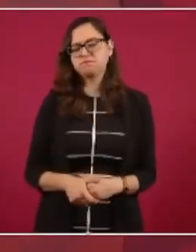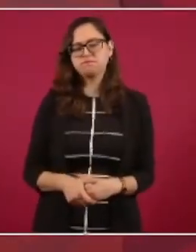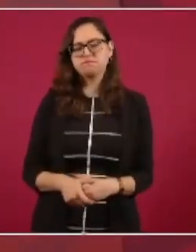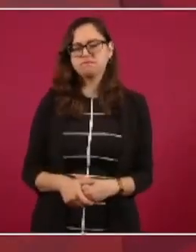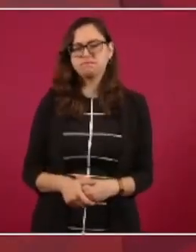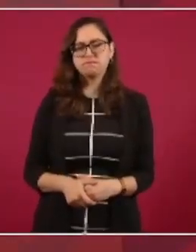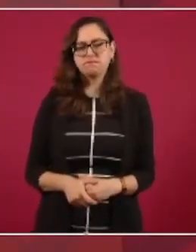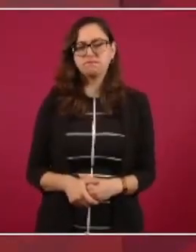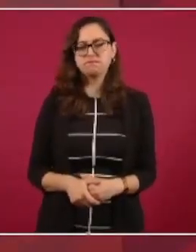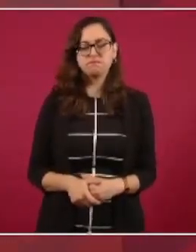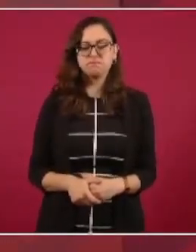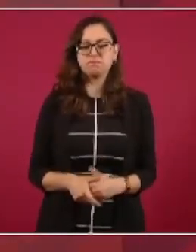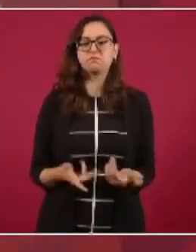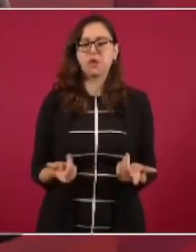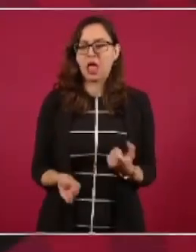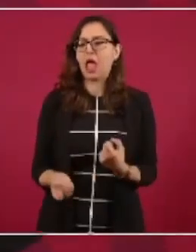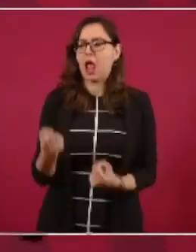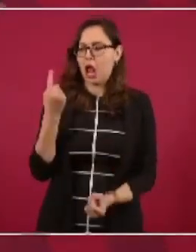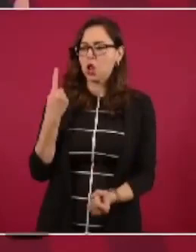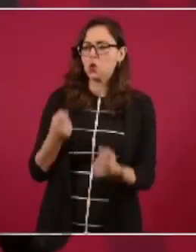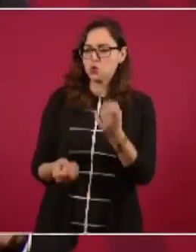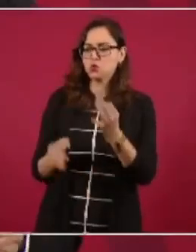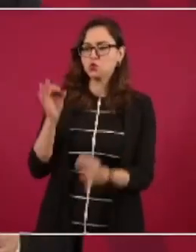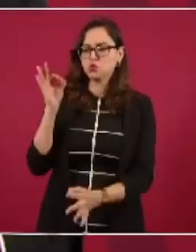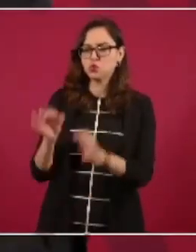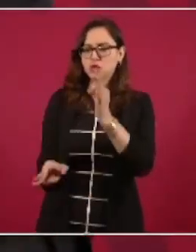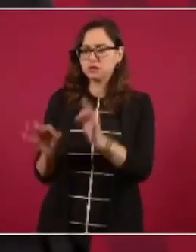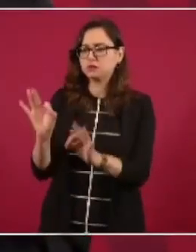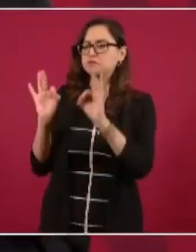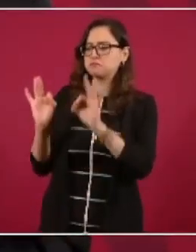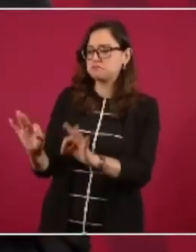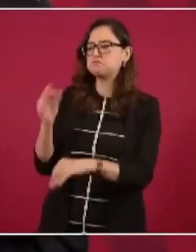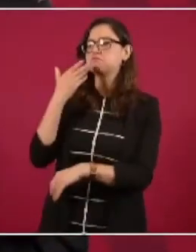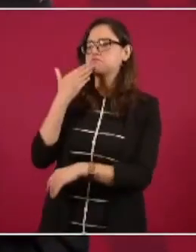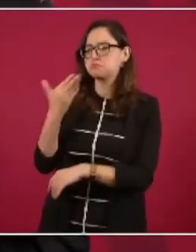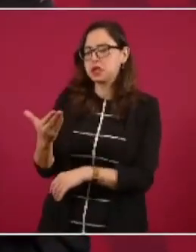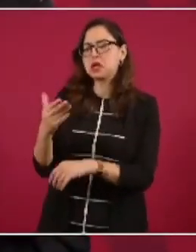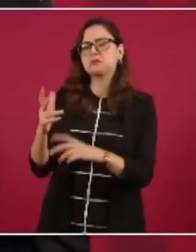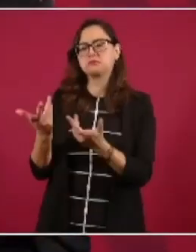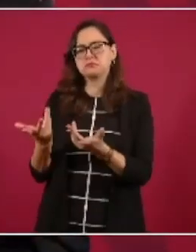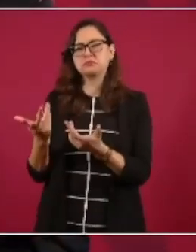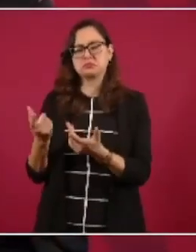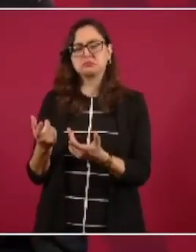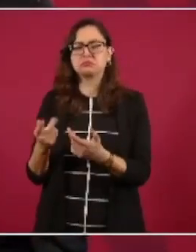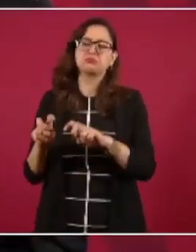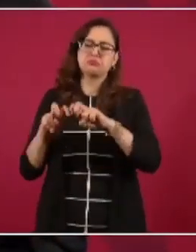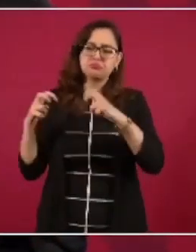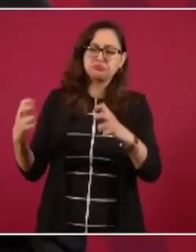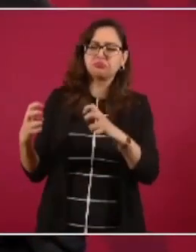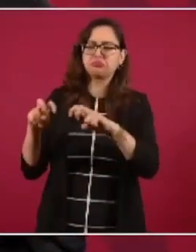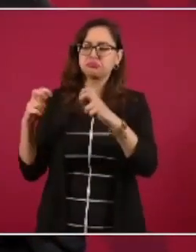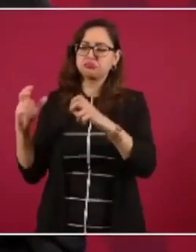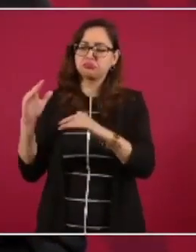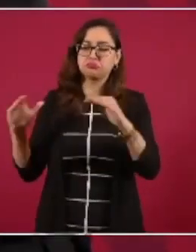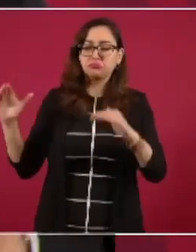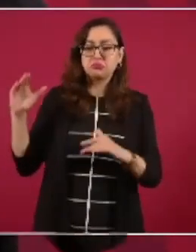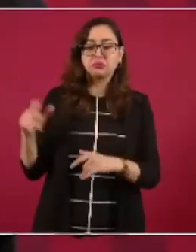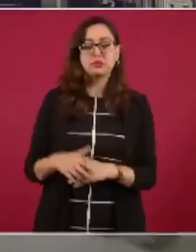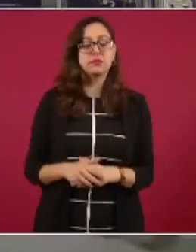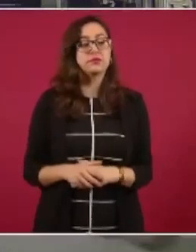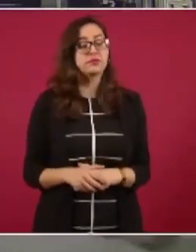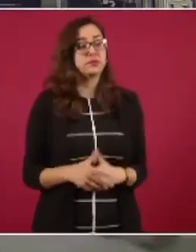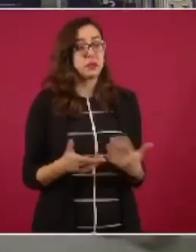porque me consta de que hay jueces rectos, y magistrados y ministros. Y el actual de la